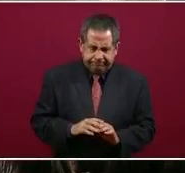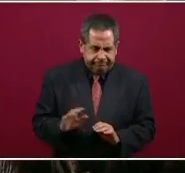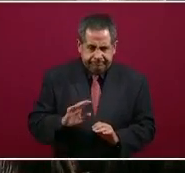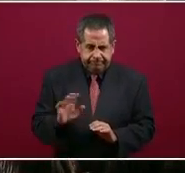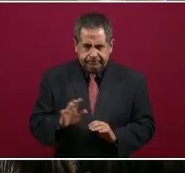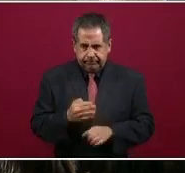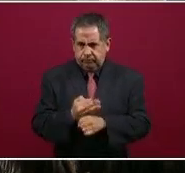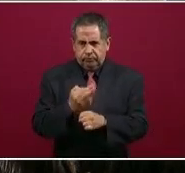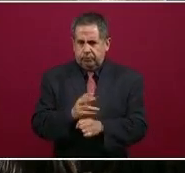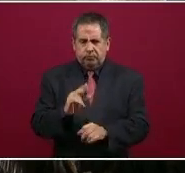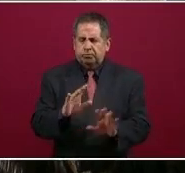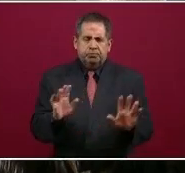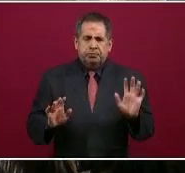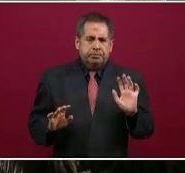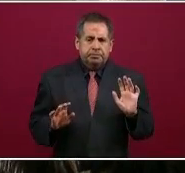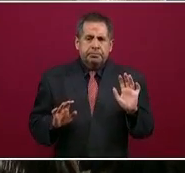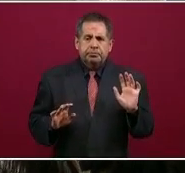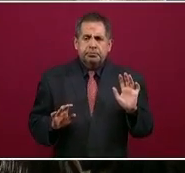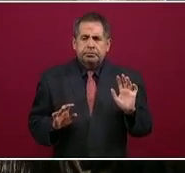por lo pronto. O sea,